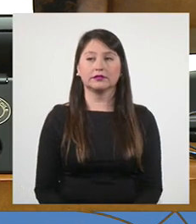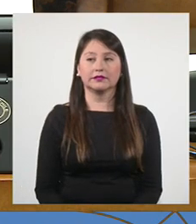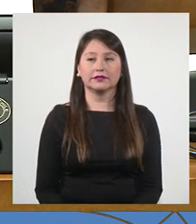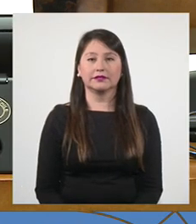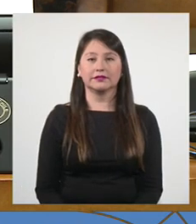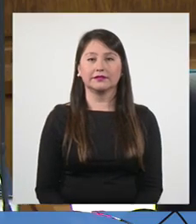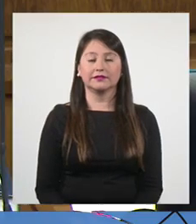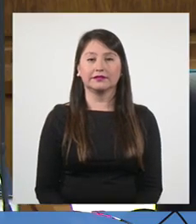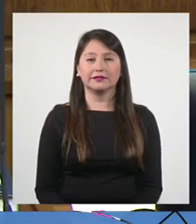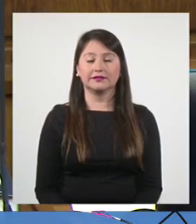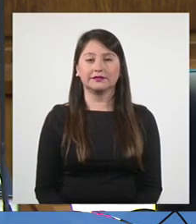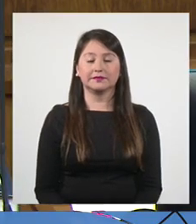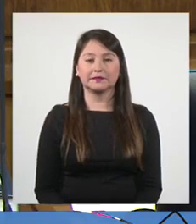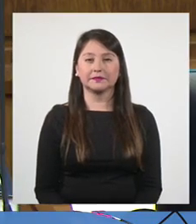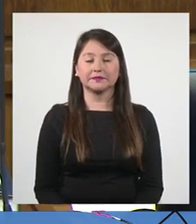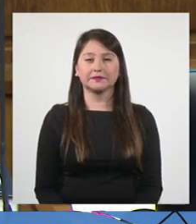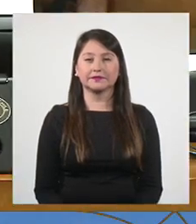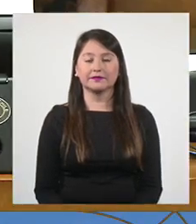¿Terminada la votación?